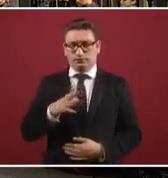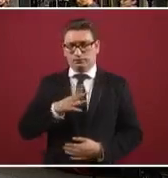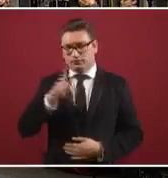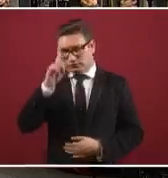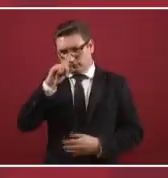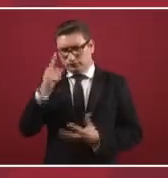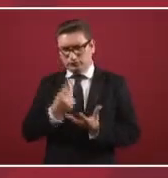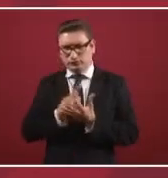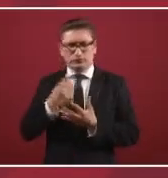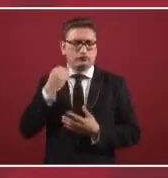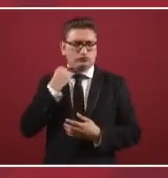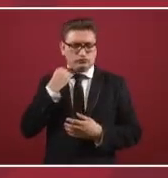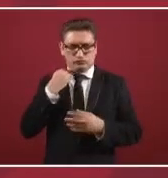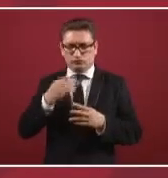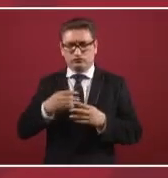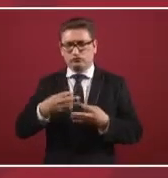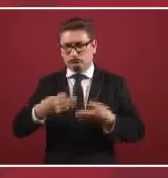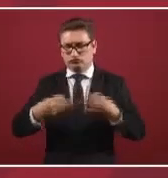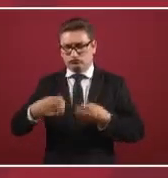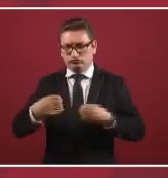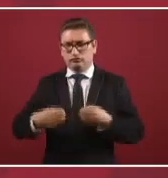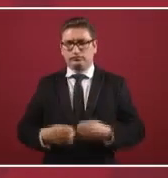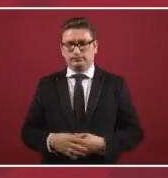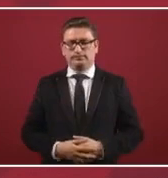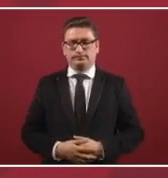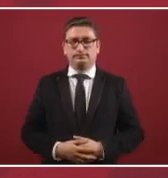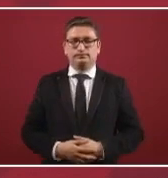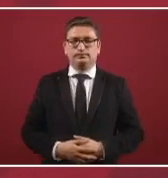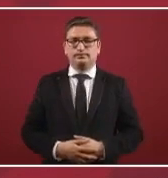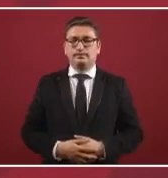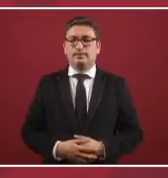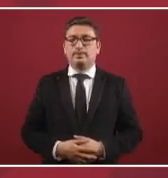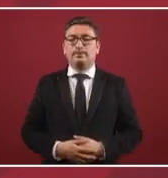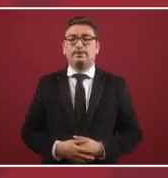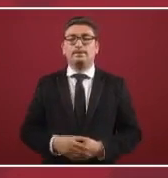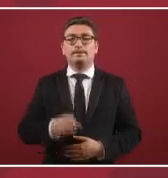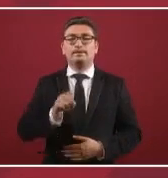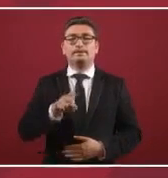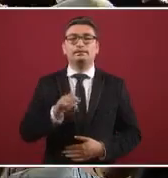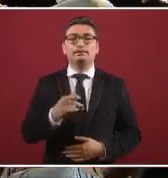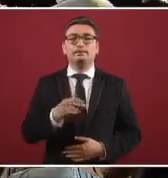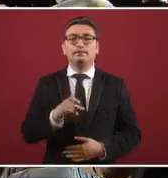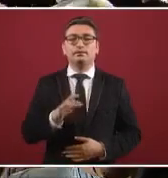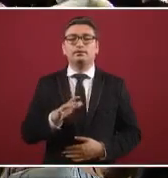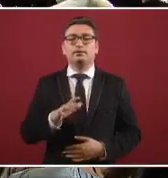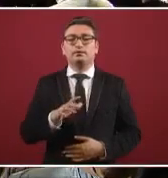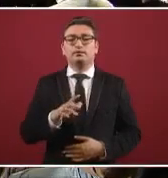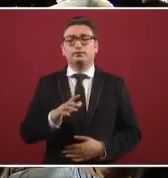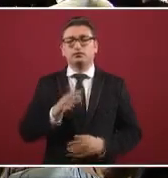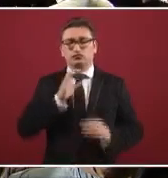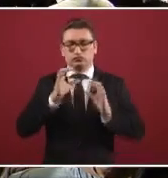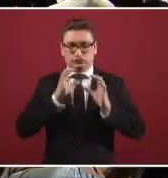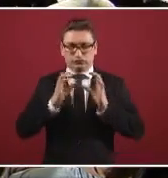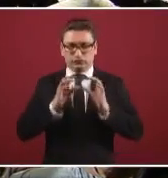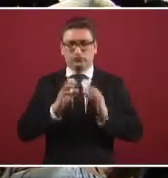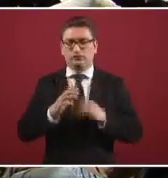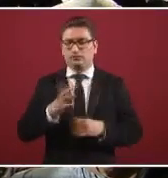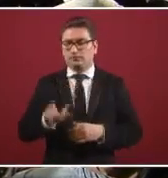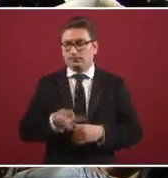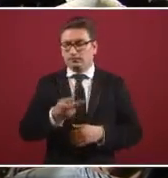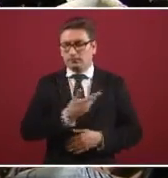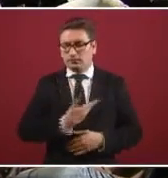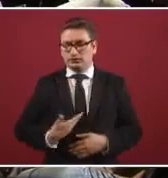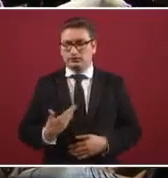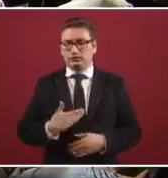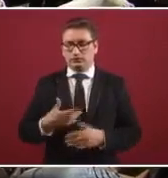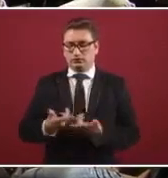jurídico. Sí. Gracias, señor presidente. Sandra Aguilera, de Grupo Larsa Comunicaciones. Señor presidente, la